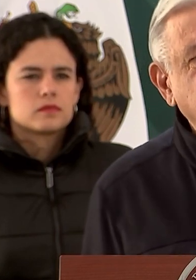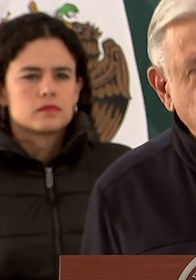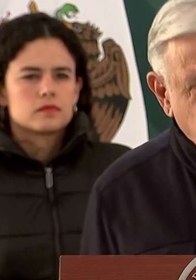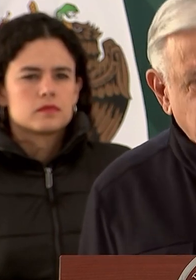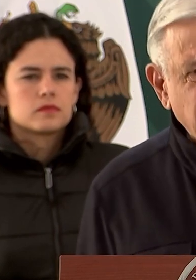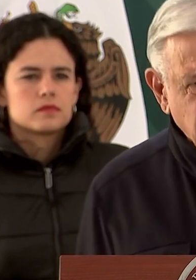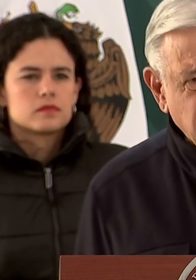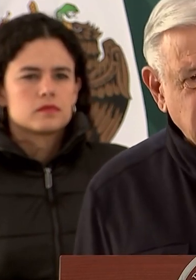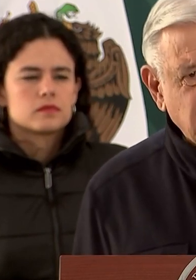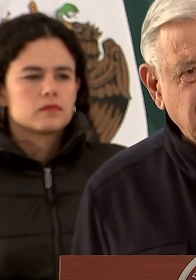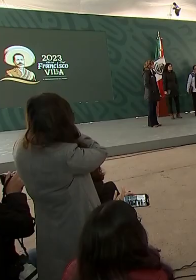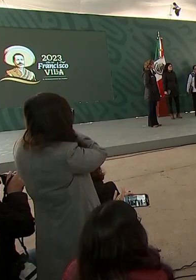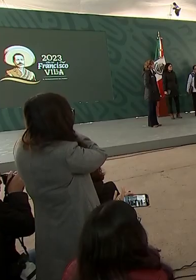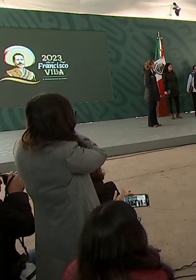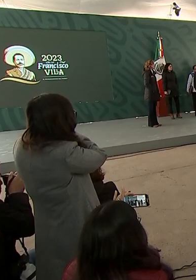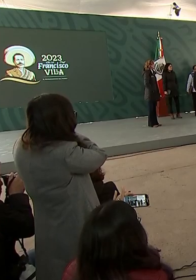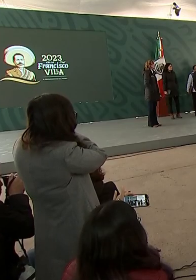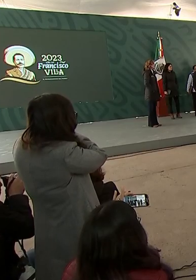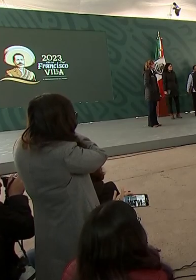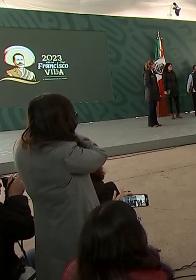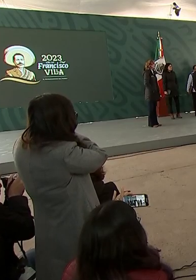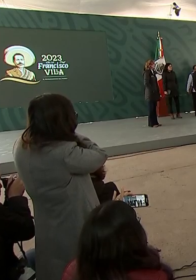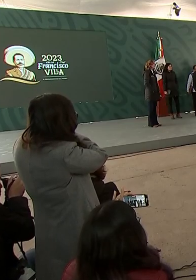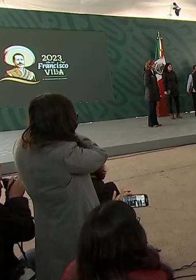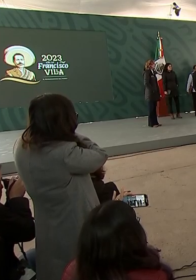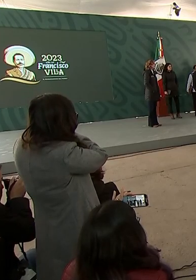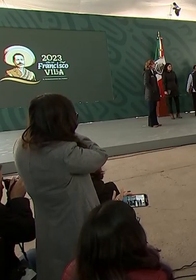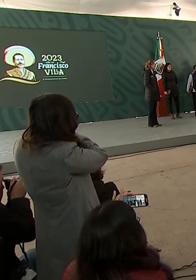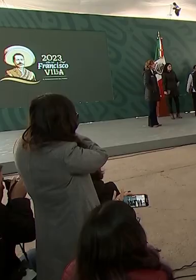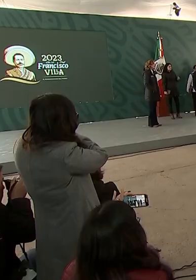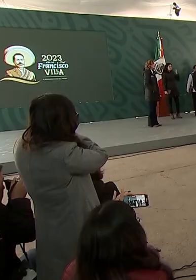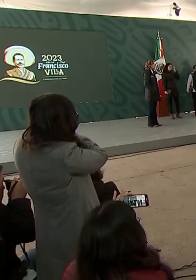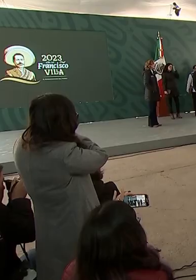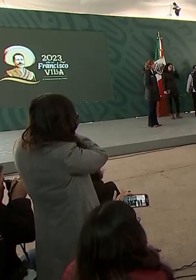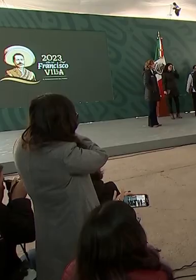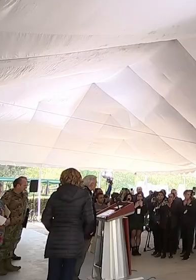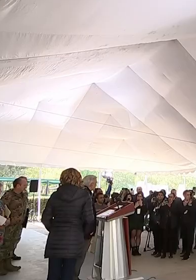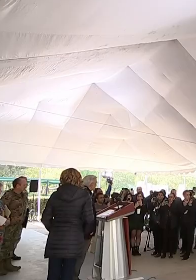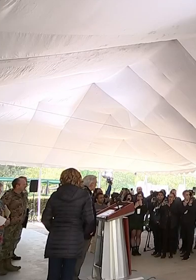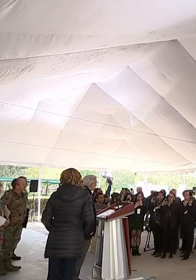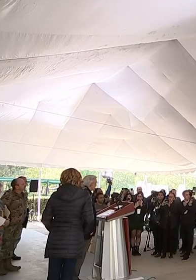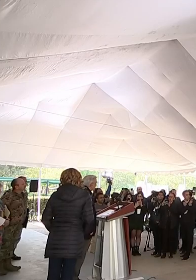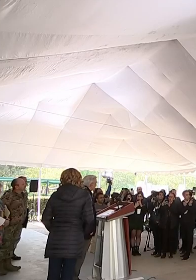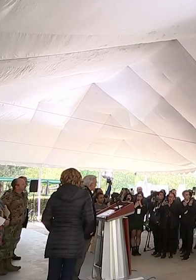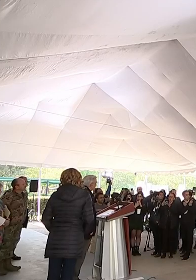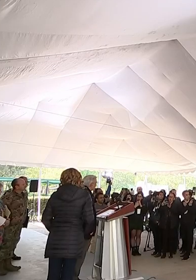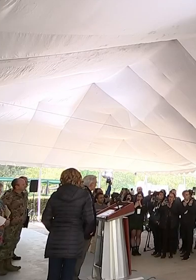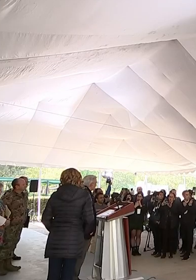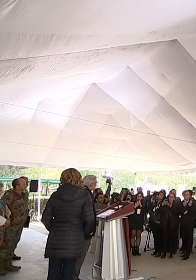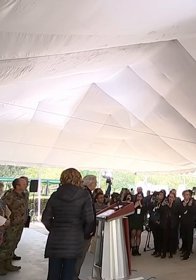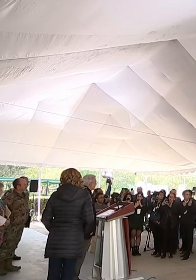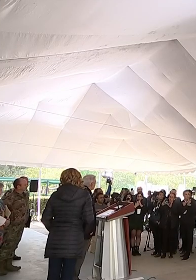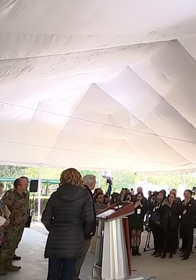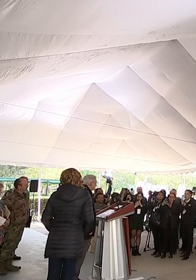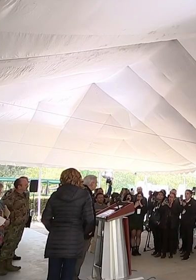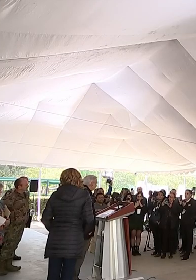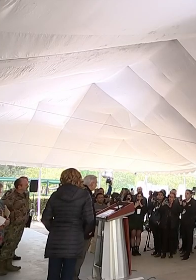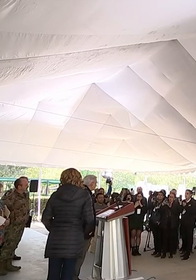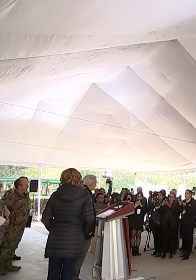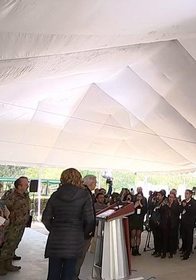somos represores presente también se pusieron quear una controversia por cuenta que estendo la canalización del